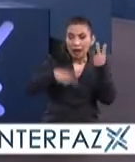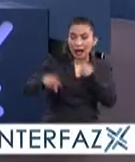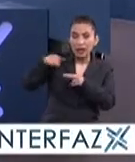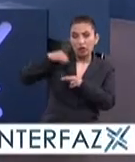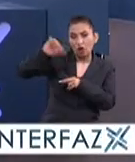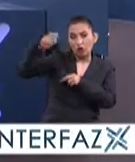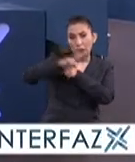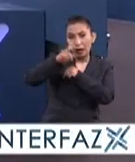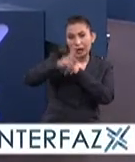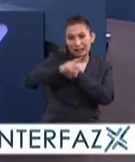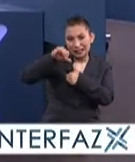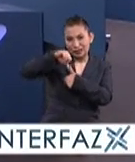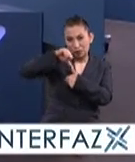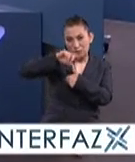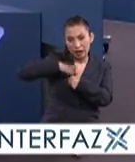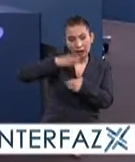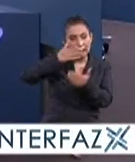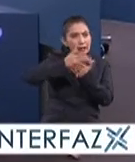conflicto, de la